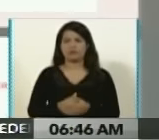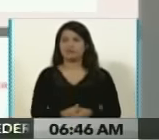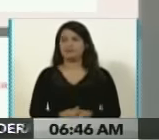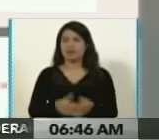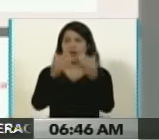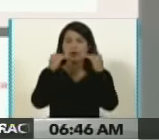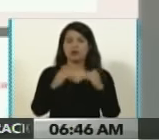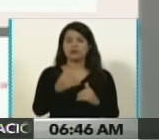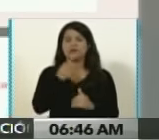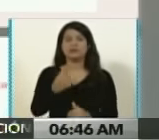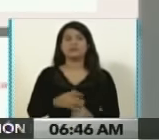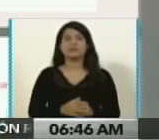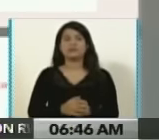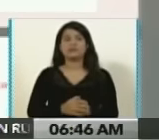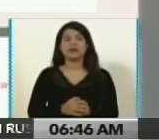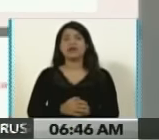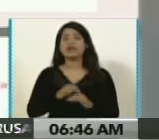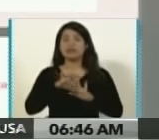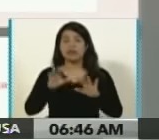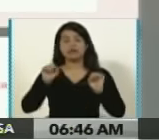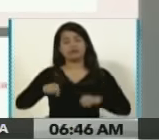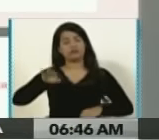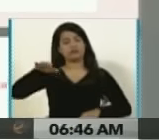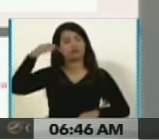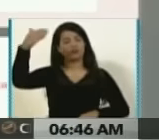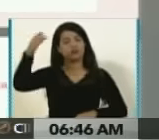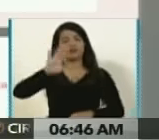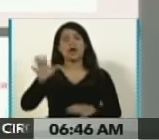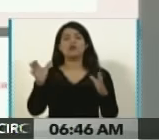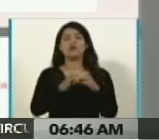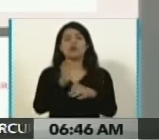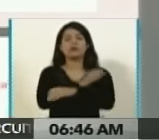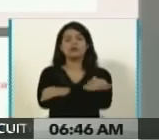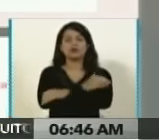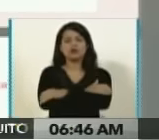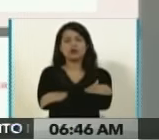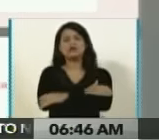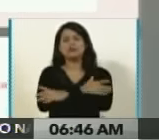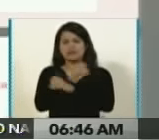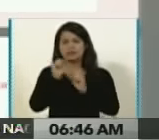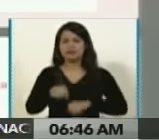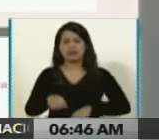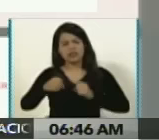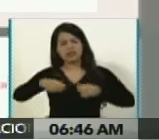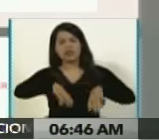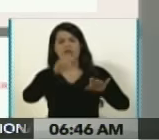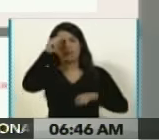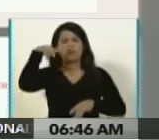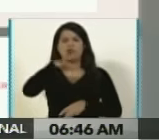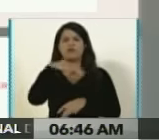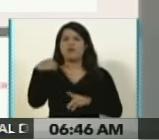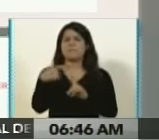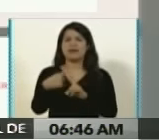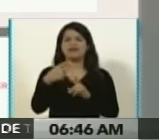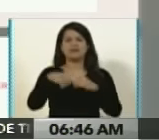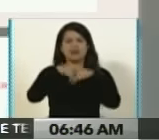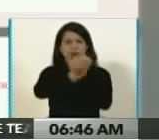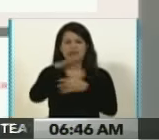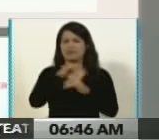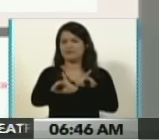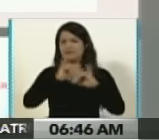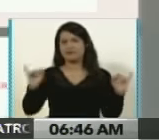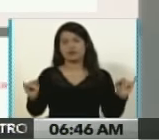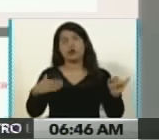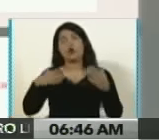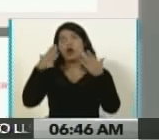mensajes. Base 25 Obrera, llegará el día en que esta oposición apátrida deje al pueblo tranquilo y deje la violencia. Dios quiera